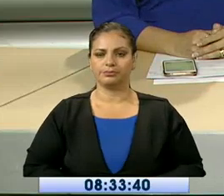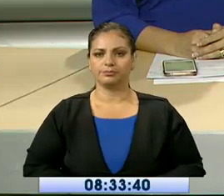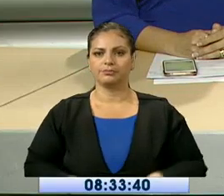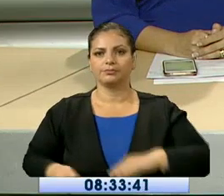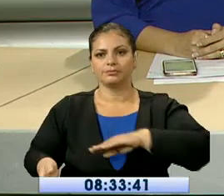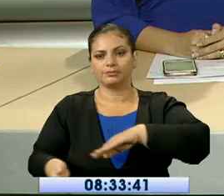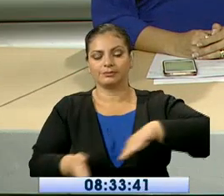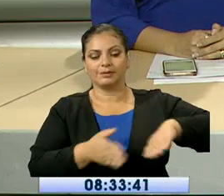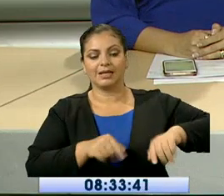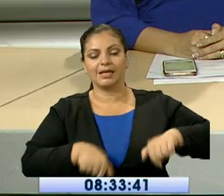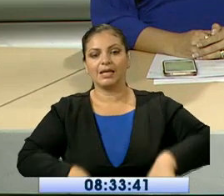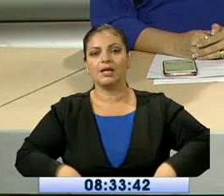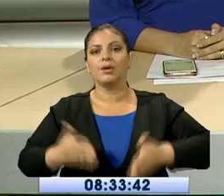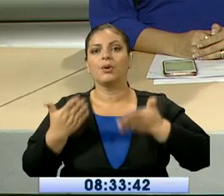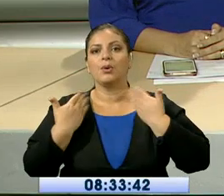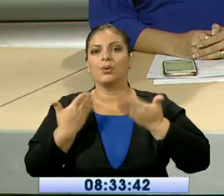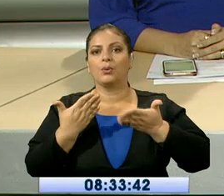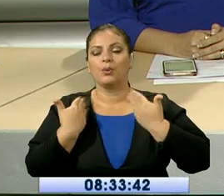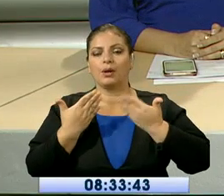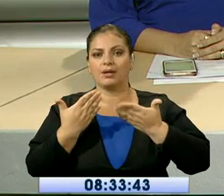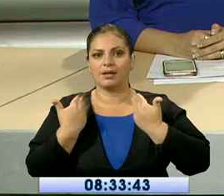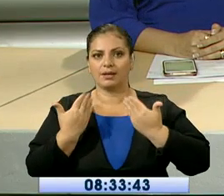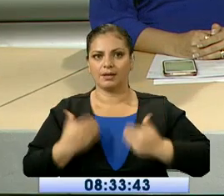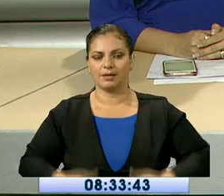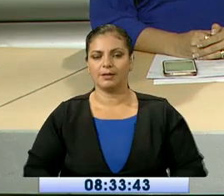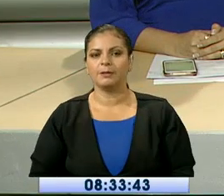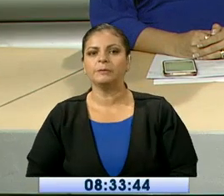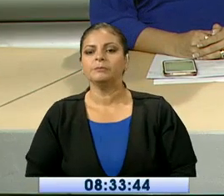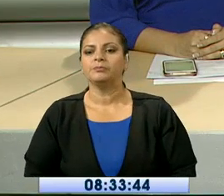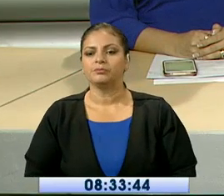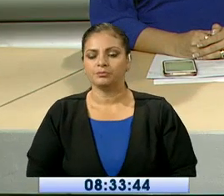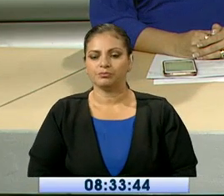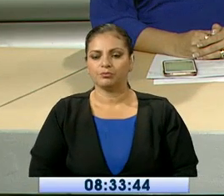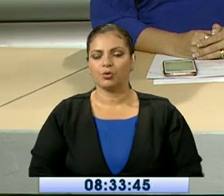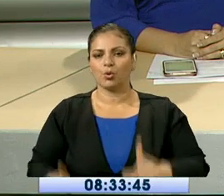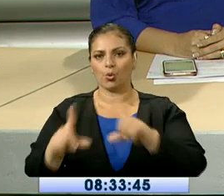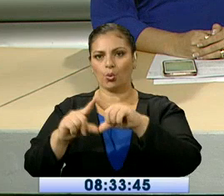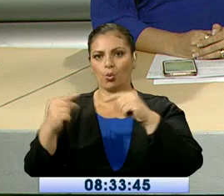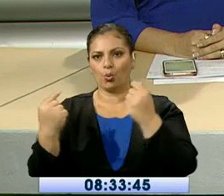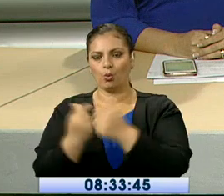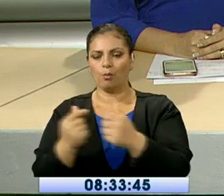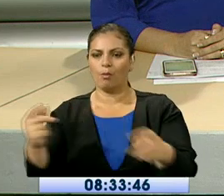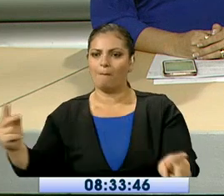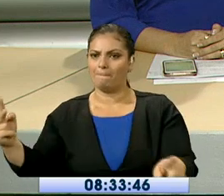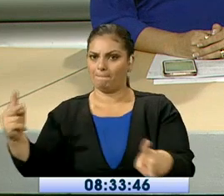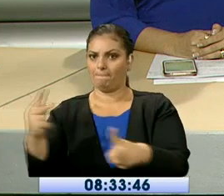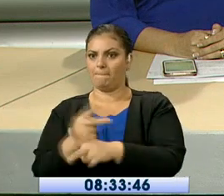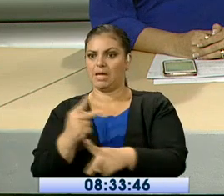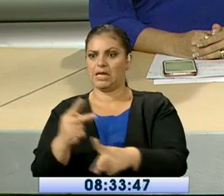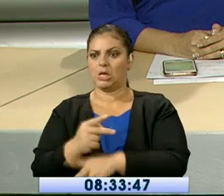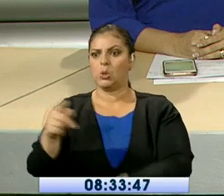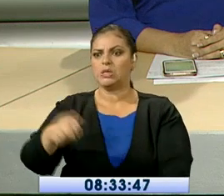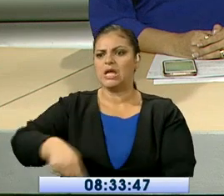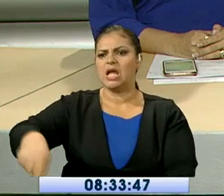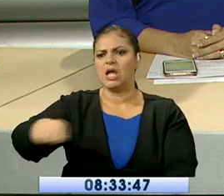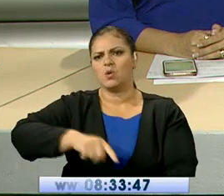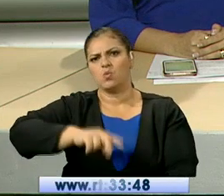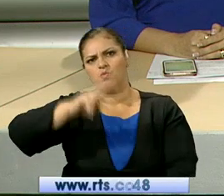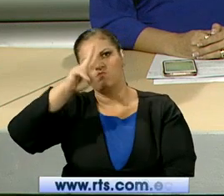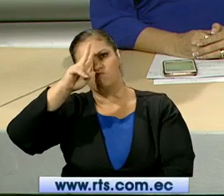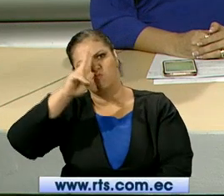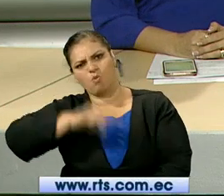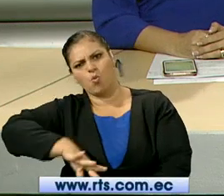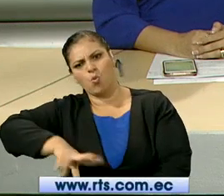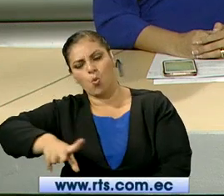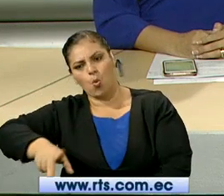5 personas acusadas de pertenecer a una organización delictiva dedicada al robo y a la extorsión a comerciantes en el sector de